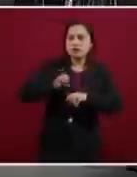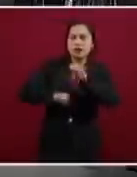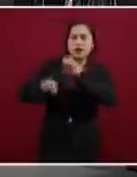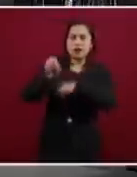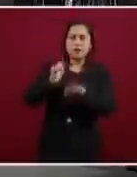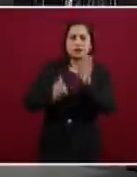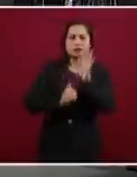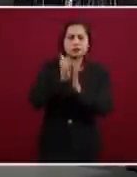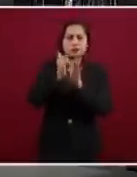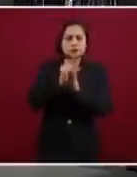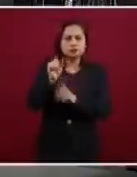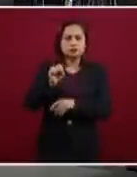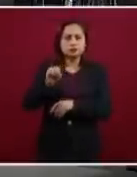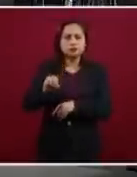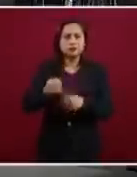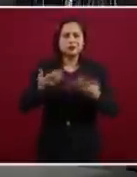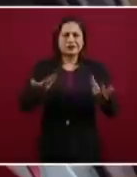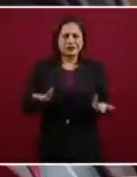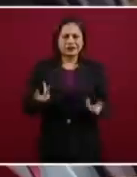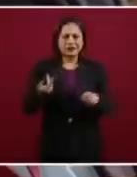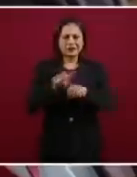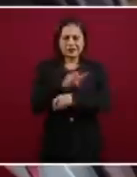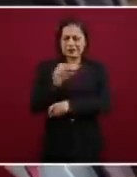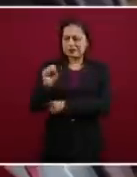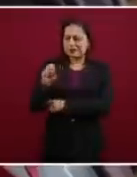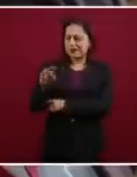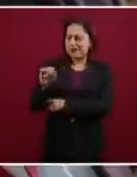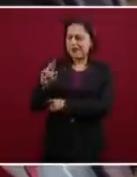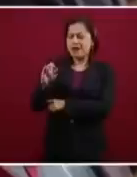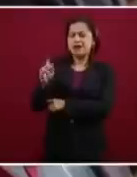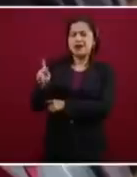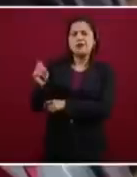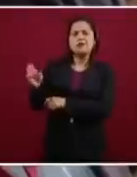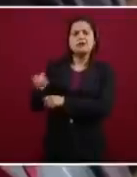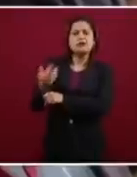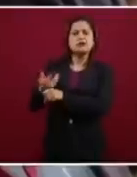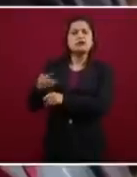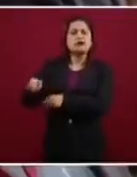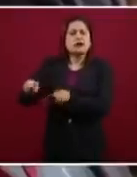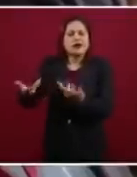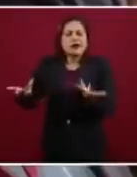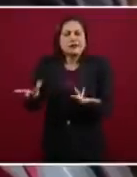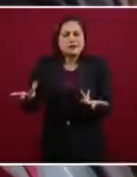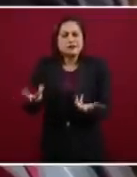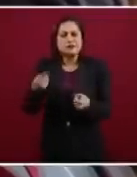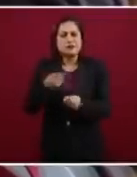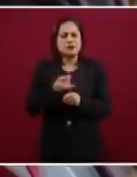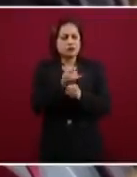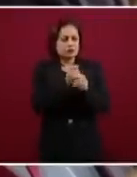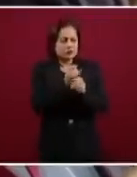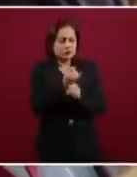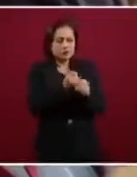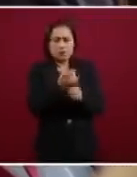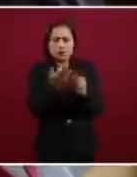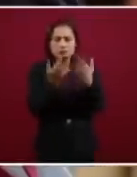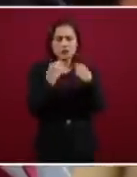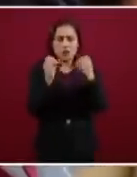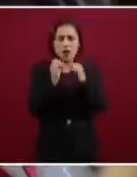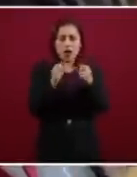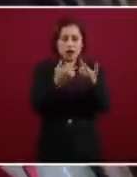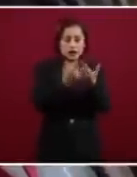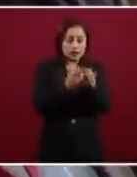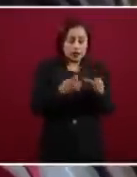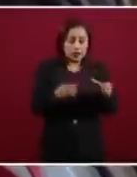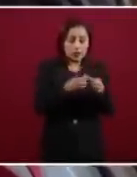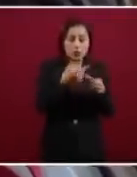entonces cuál fue el trabajo de sembrar nada y que no se verificó bien es más los guarijíos ni los yaquis que están